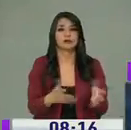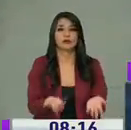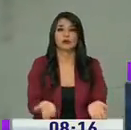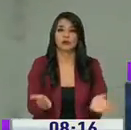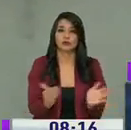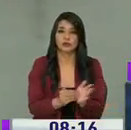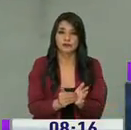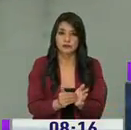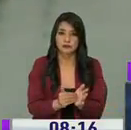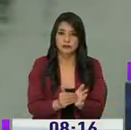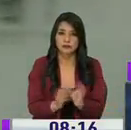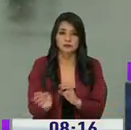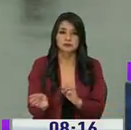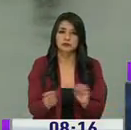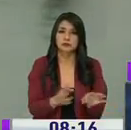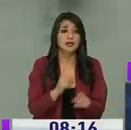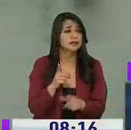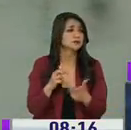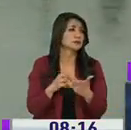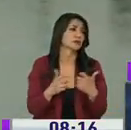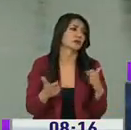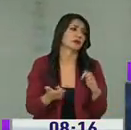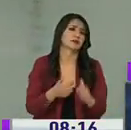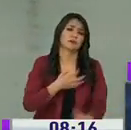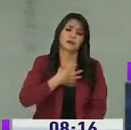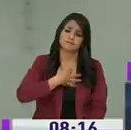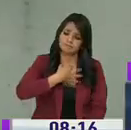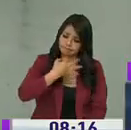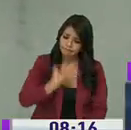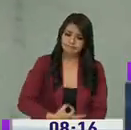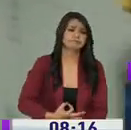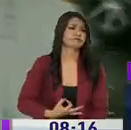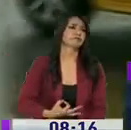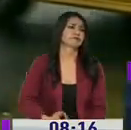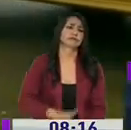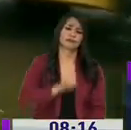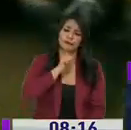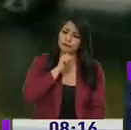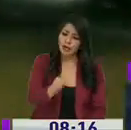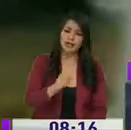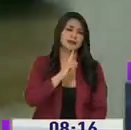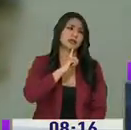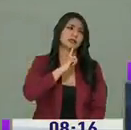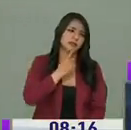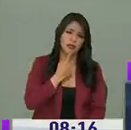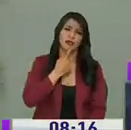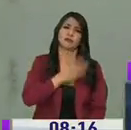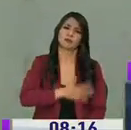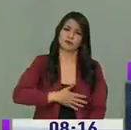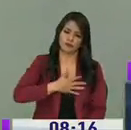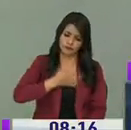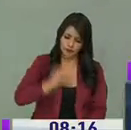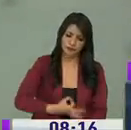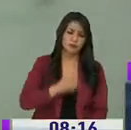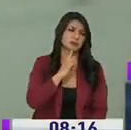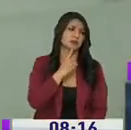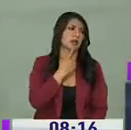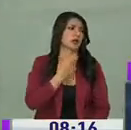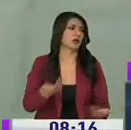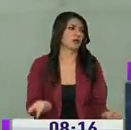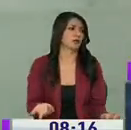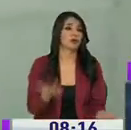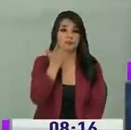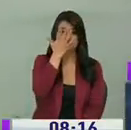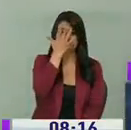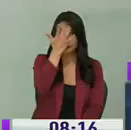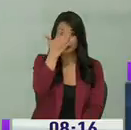hacer. Entonces es el problema que tenemos y pedimos que nos concreten y sean serios en el ofrecimiento. ¿Para qué razón nos